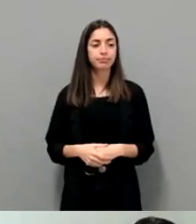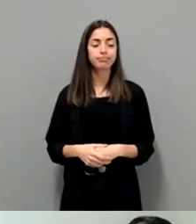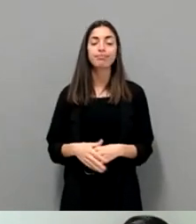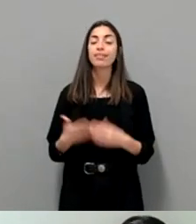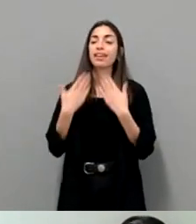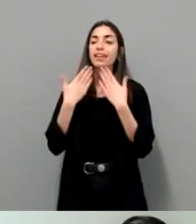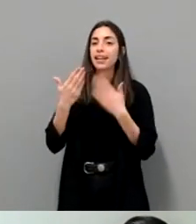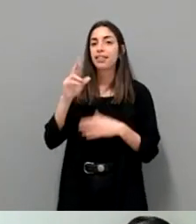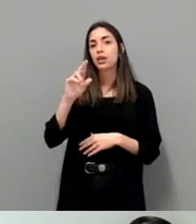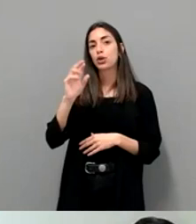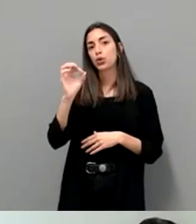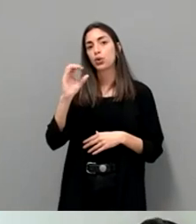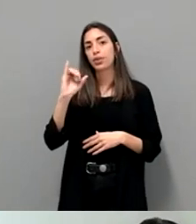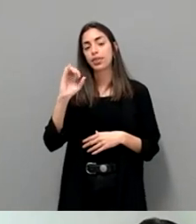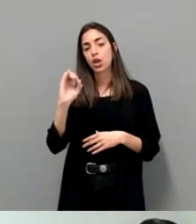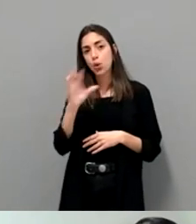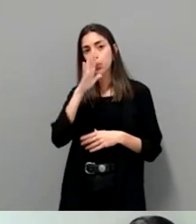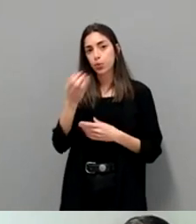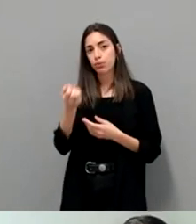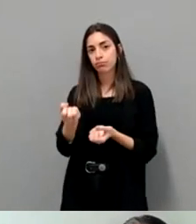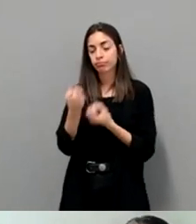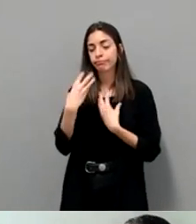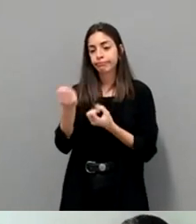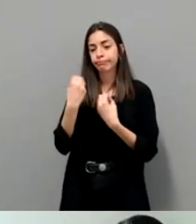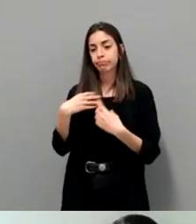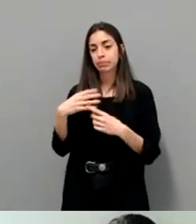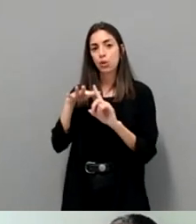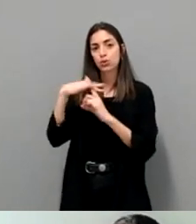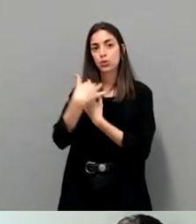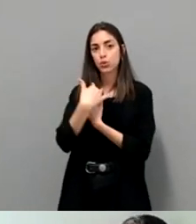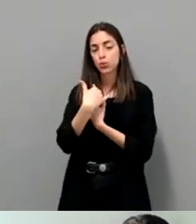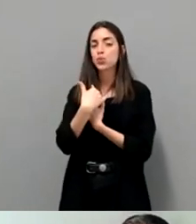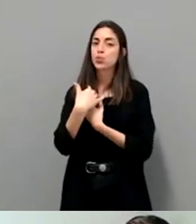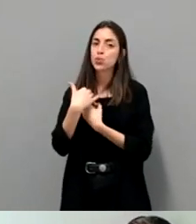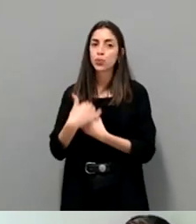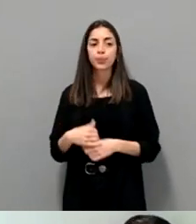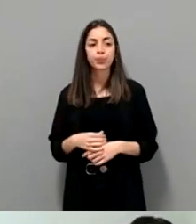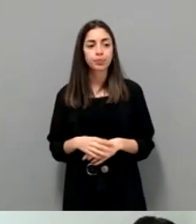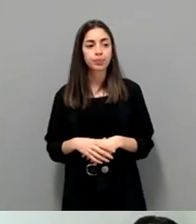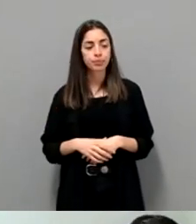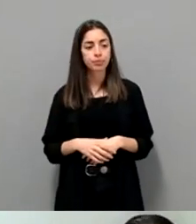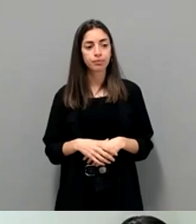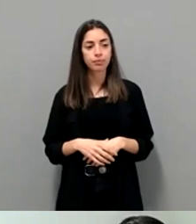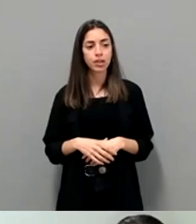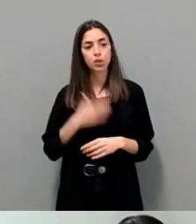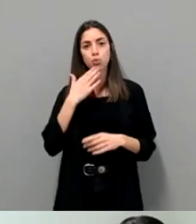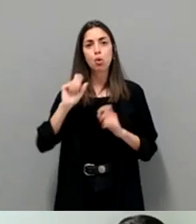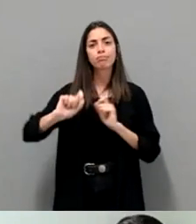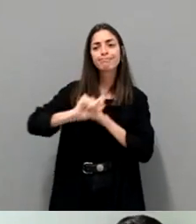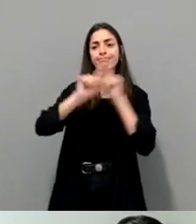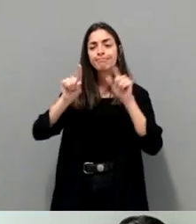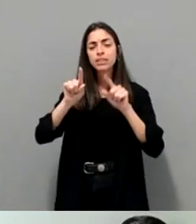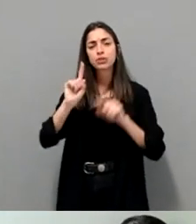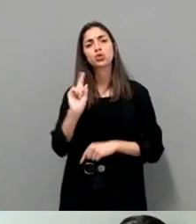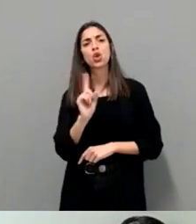Rocío, por compartirnos esa situación, ¿no? Ese cuestionamiento de, no, es que